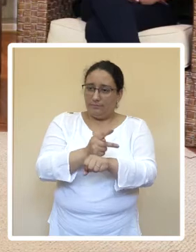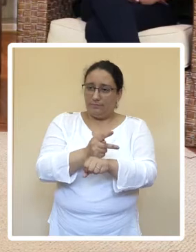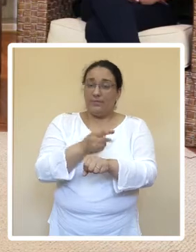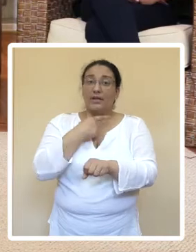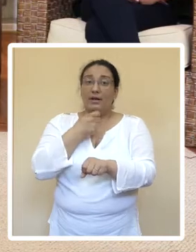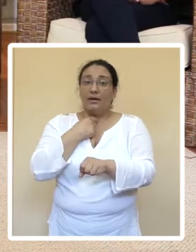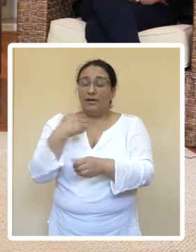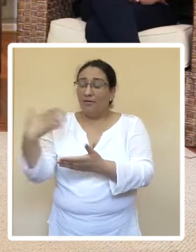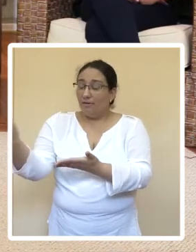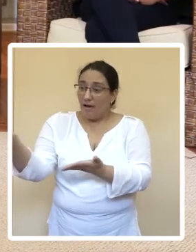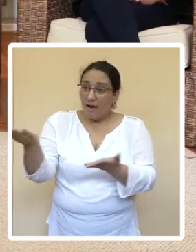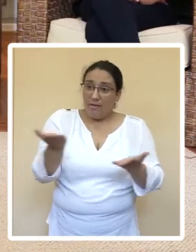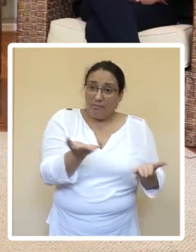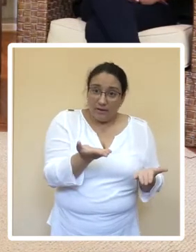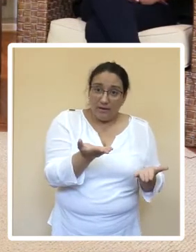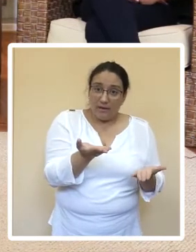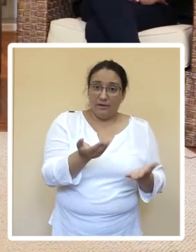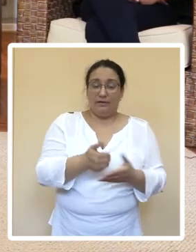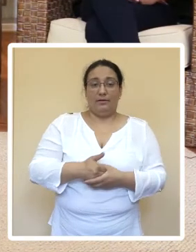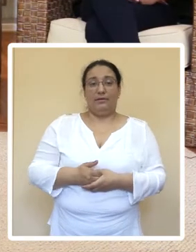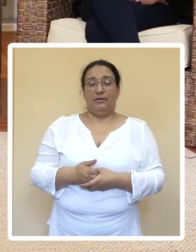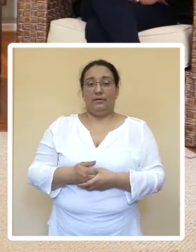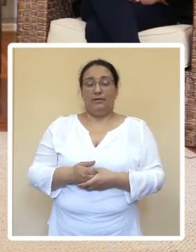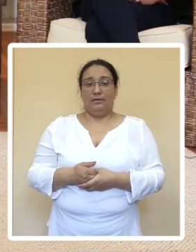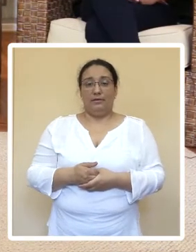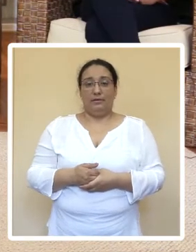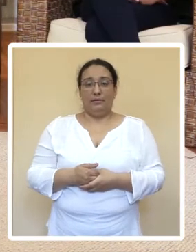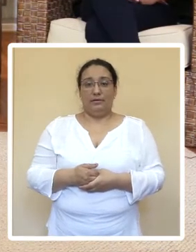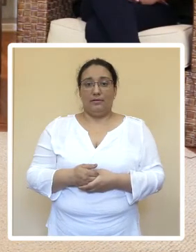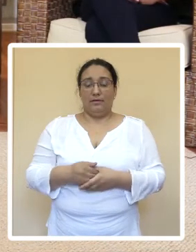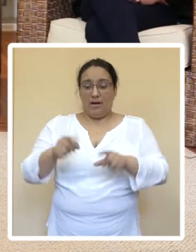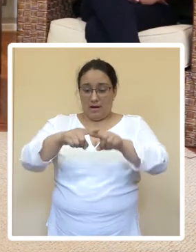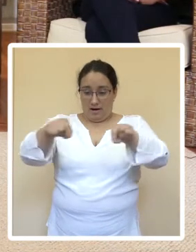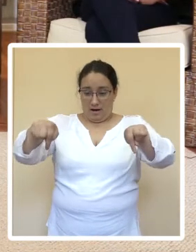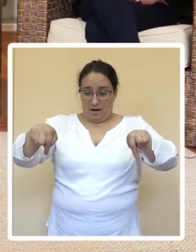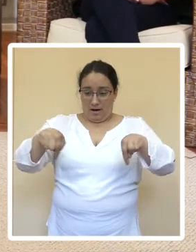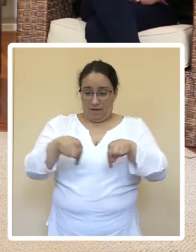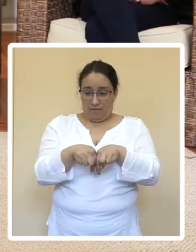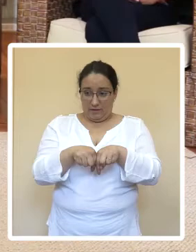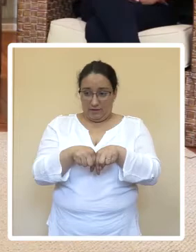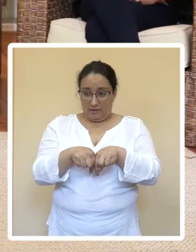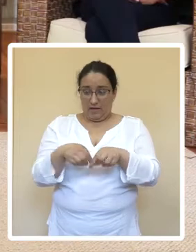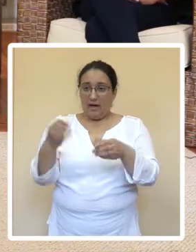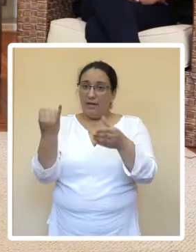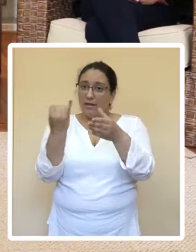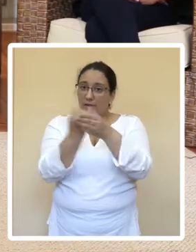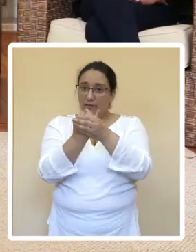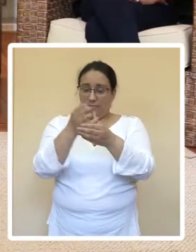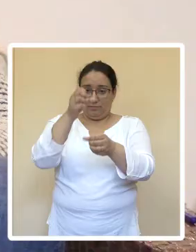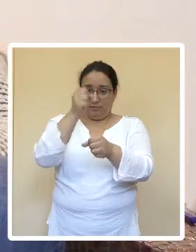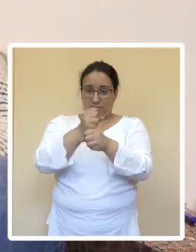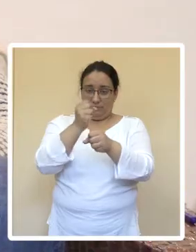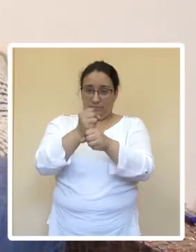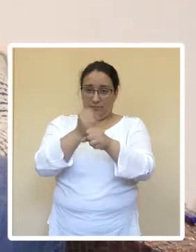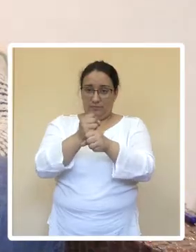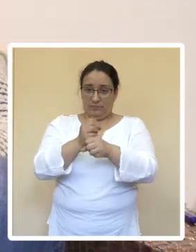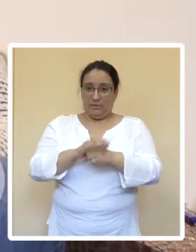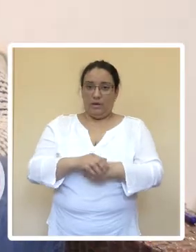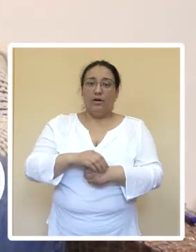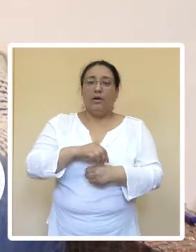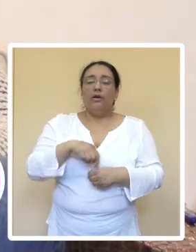quiero invitar a que nos visiten en la Oficina de Inclusión Laboral. Nosotros estamos ubicados en el Departamento